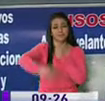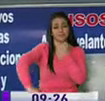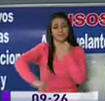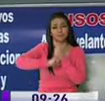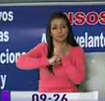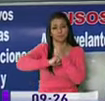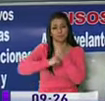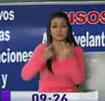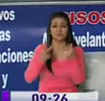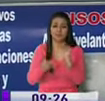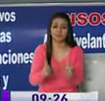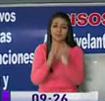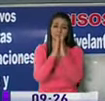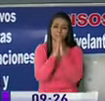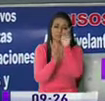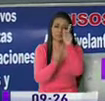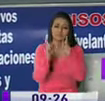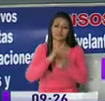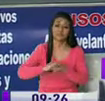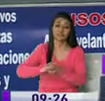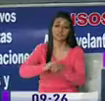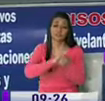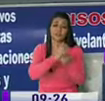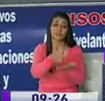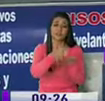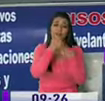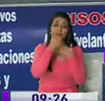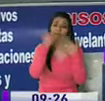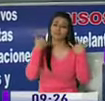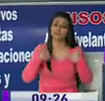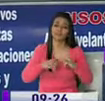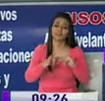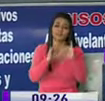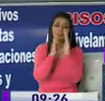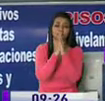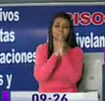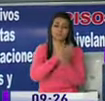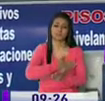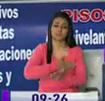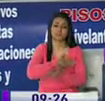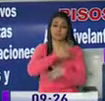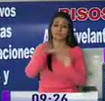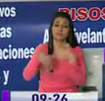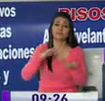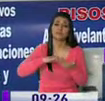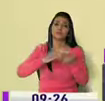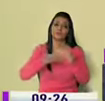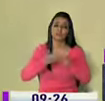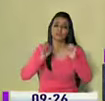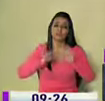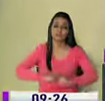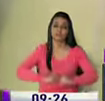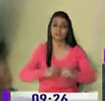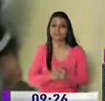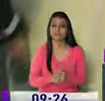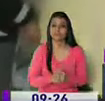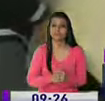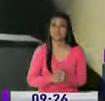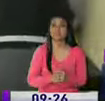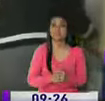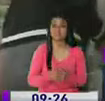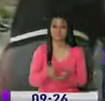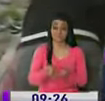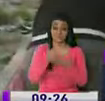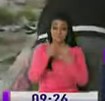Igual espero de la solidaridad y la ayuda de toda la comunidad que nos puedan ayudar. A pesar de esta gran